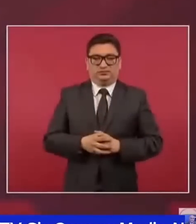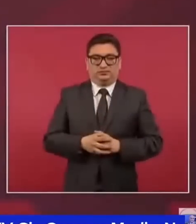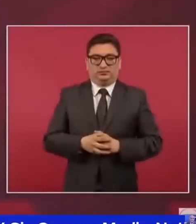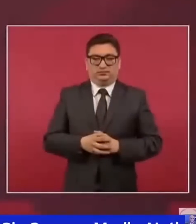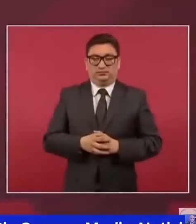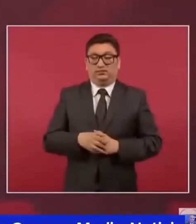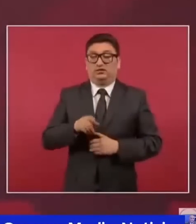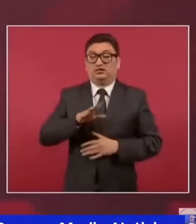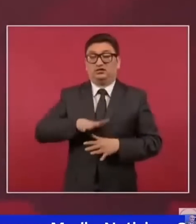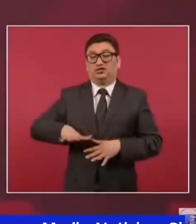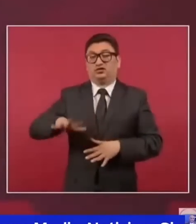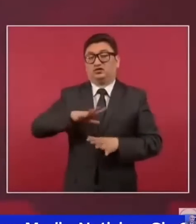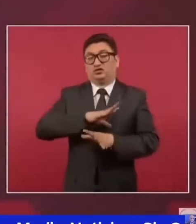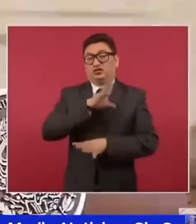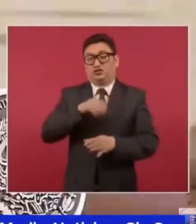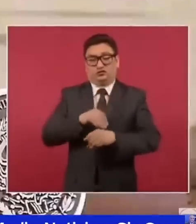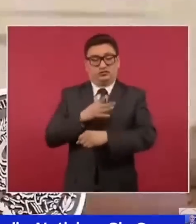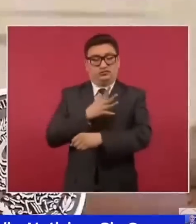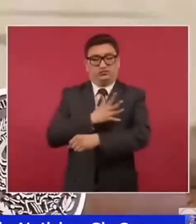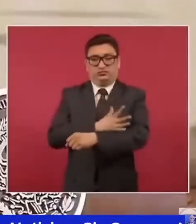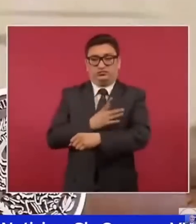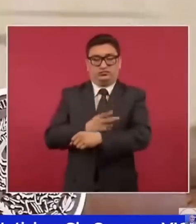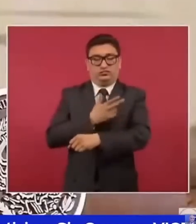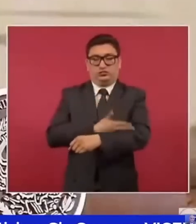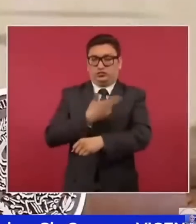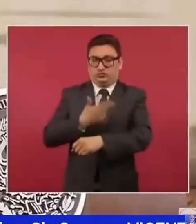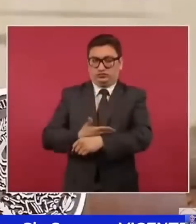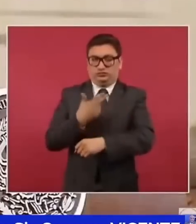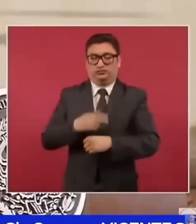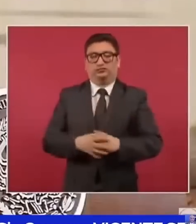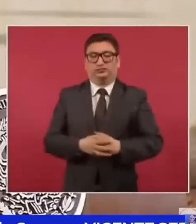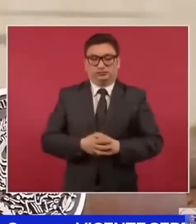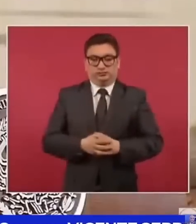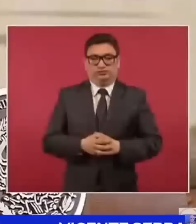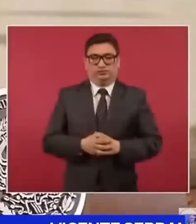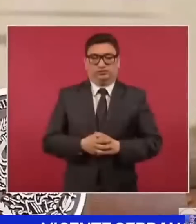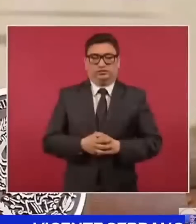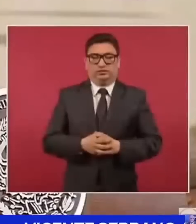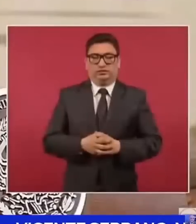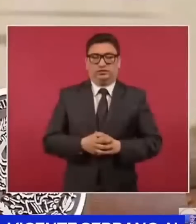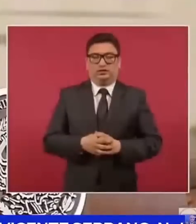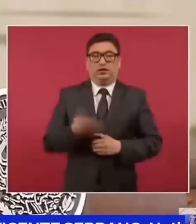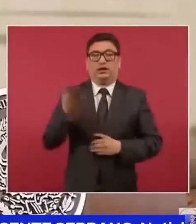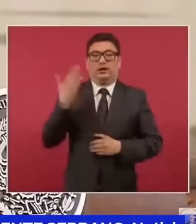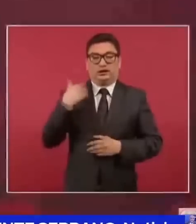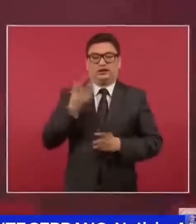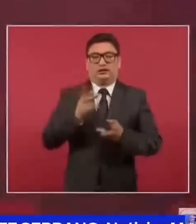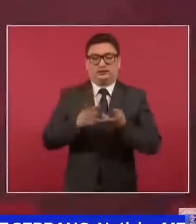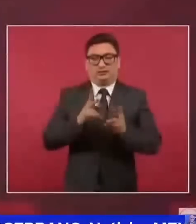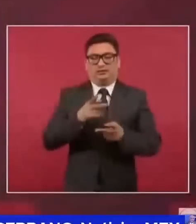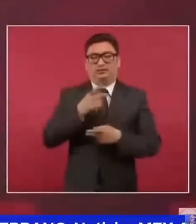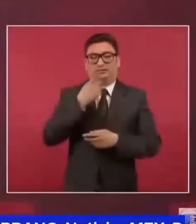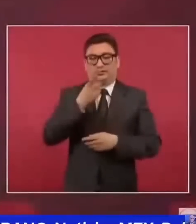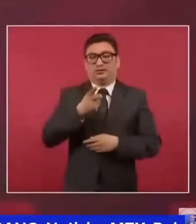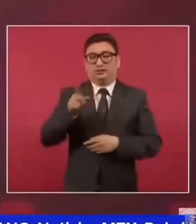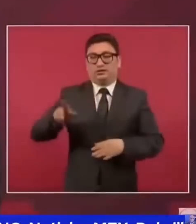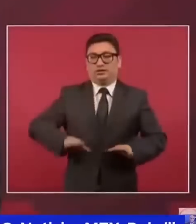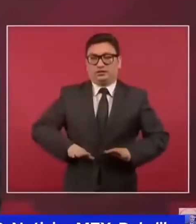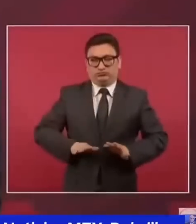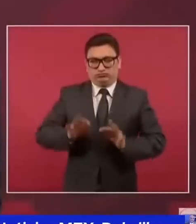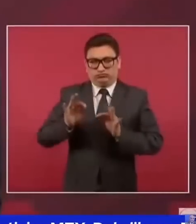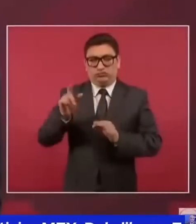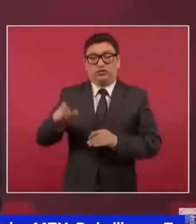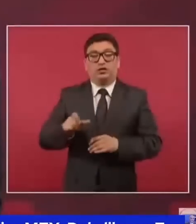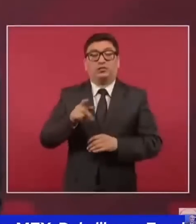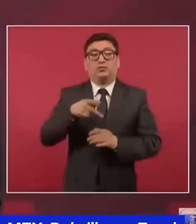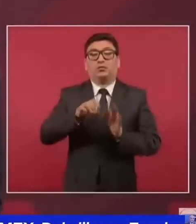completamente honestos. Hablábamos también que un